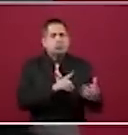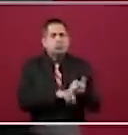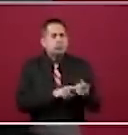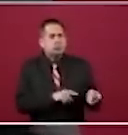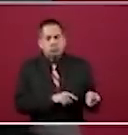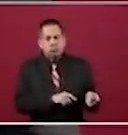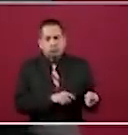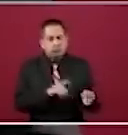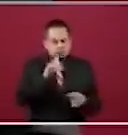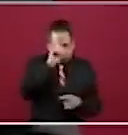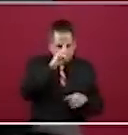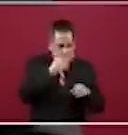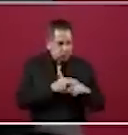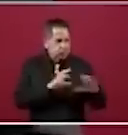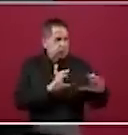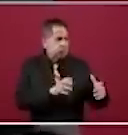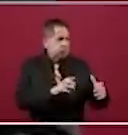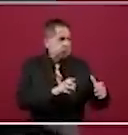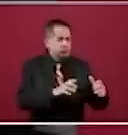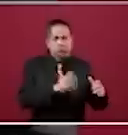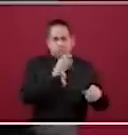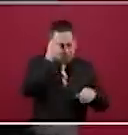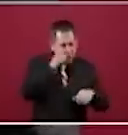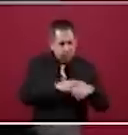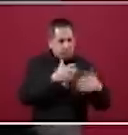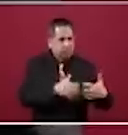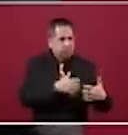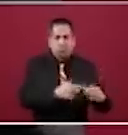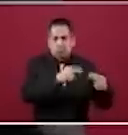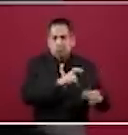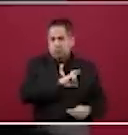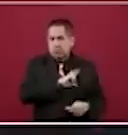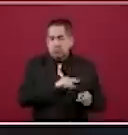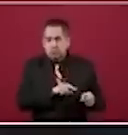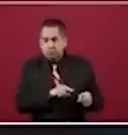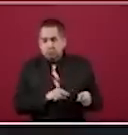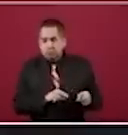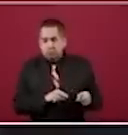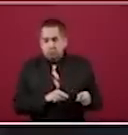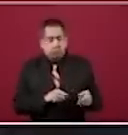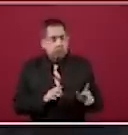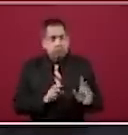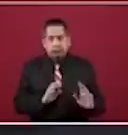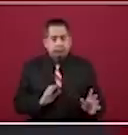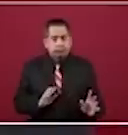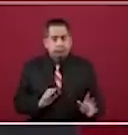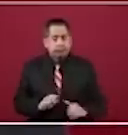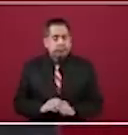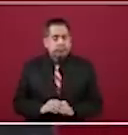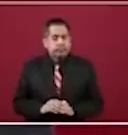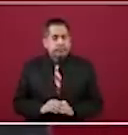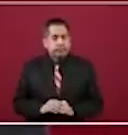ser asesores o consejeros o directivos de empresas particulares, no